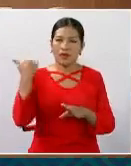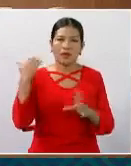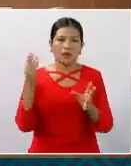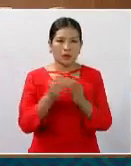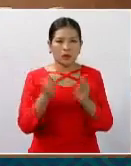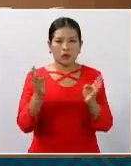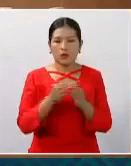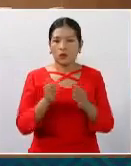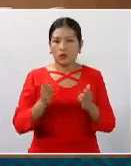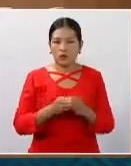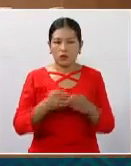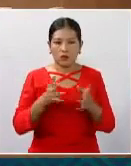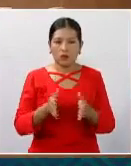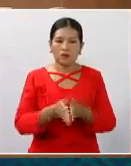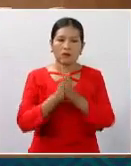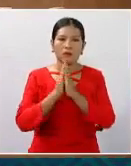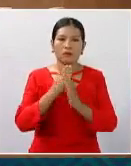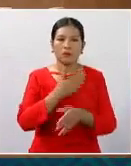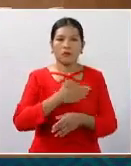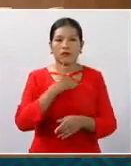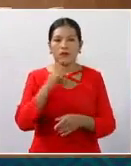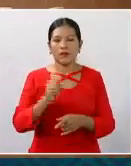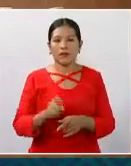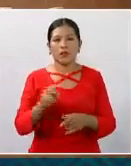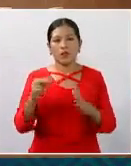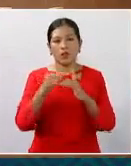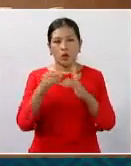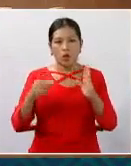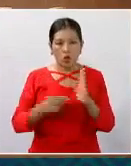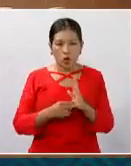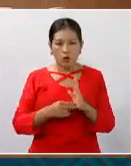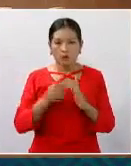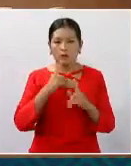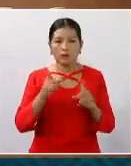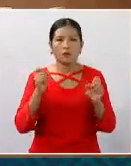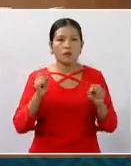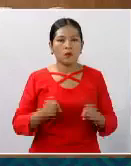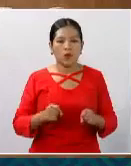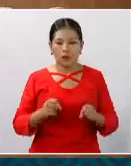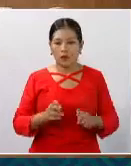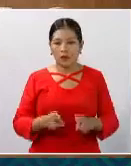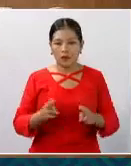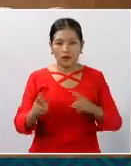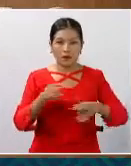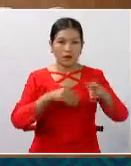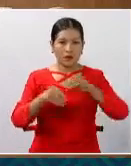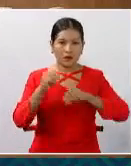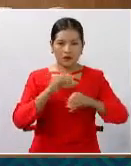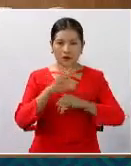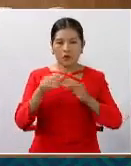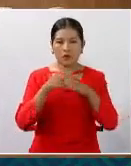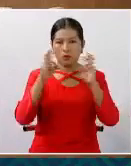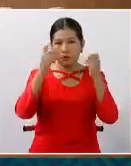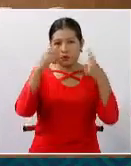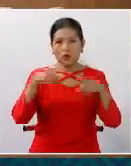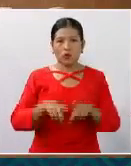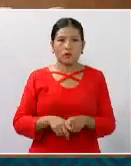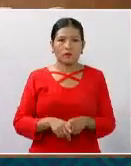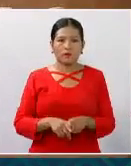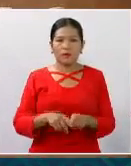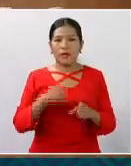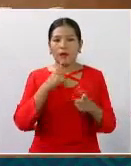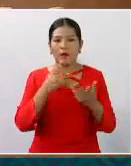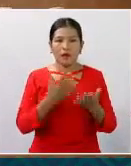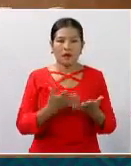que la normativa permita agilizar este tipo de contrataciones. Y eso es lo